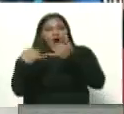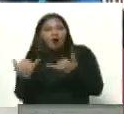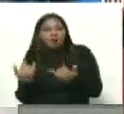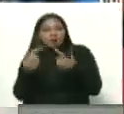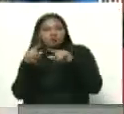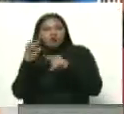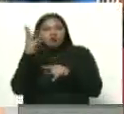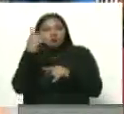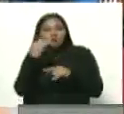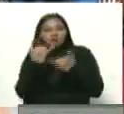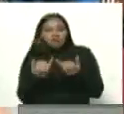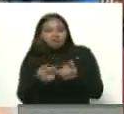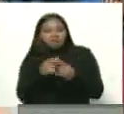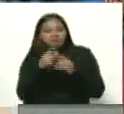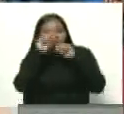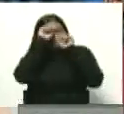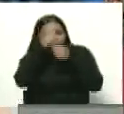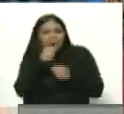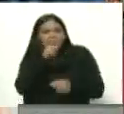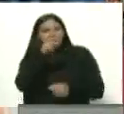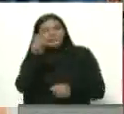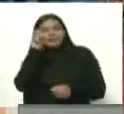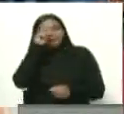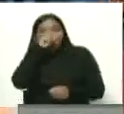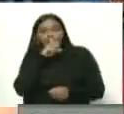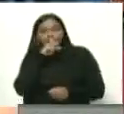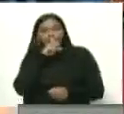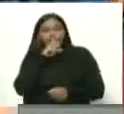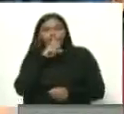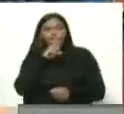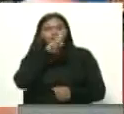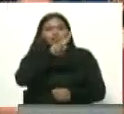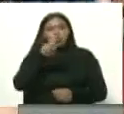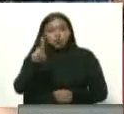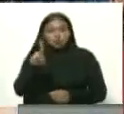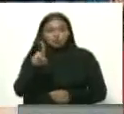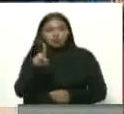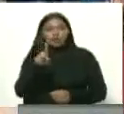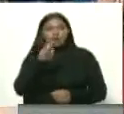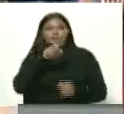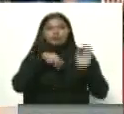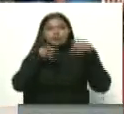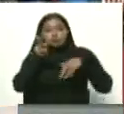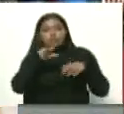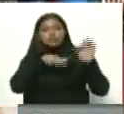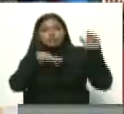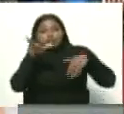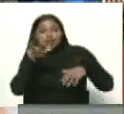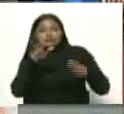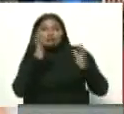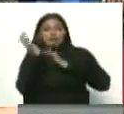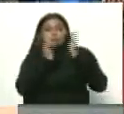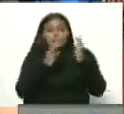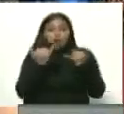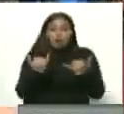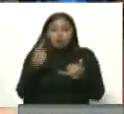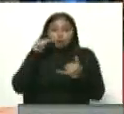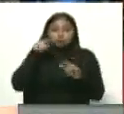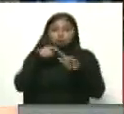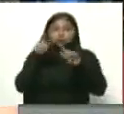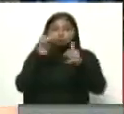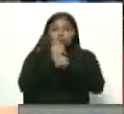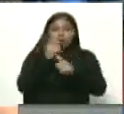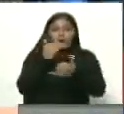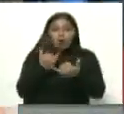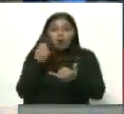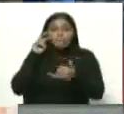cifra redonda conmemorativa, 20 años del el 13 de abril, que es un momento